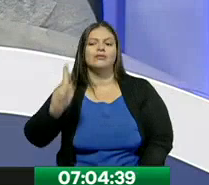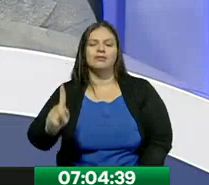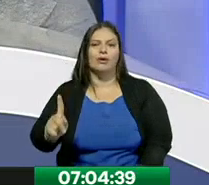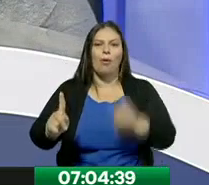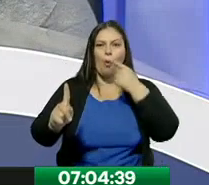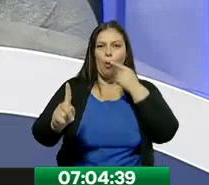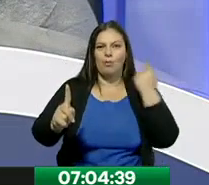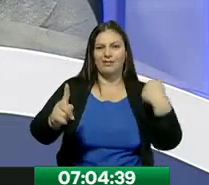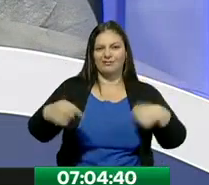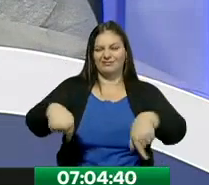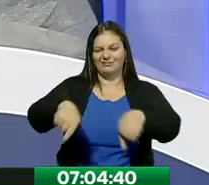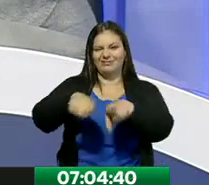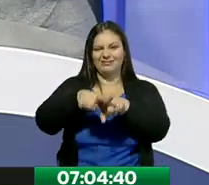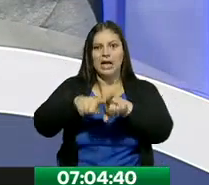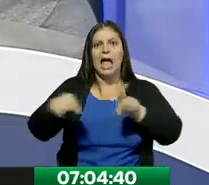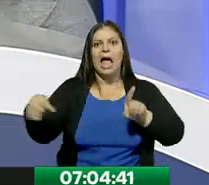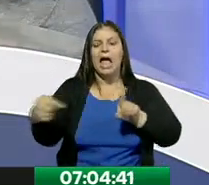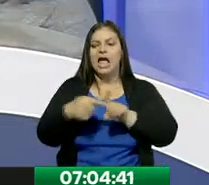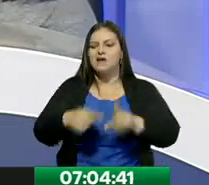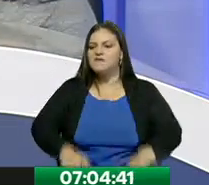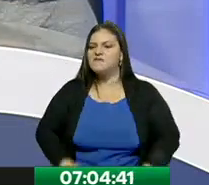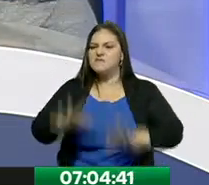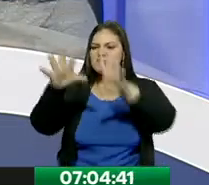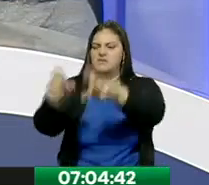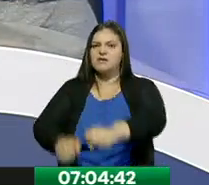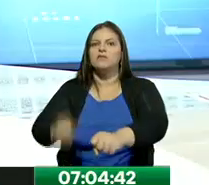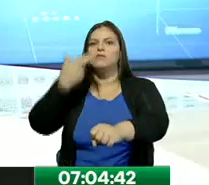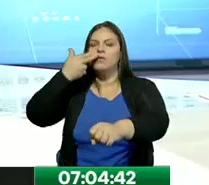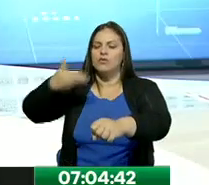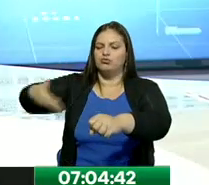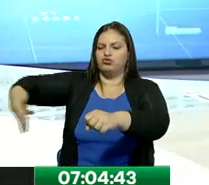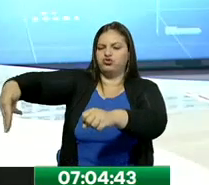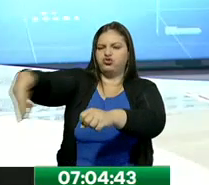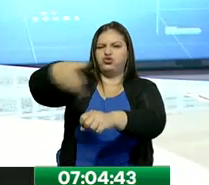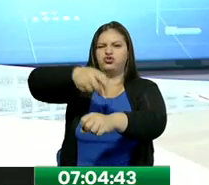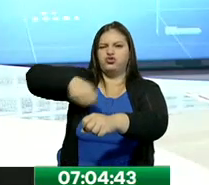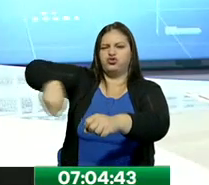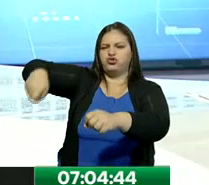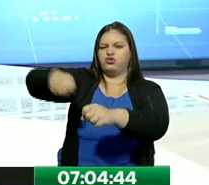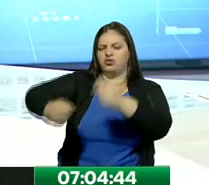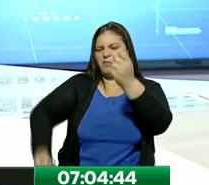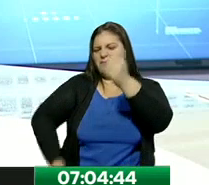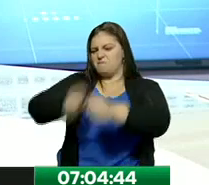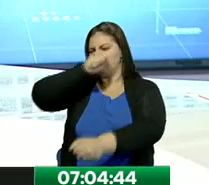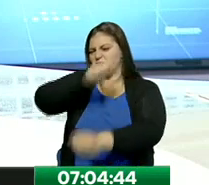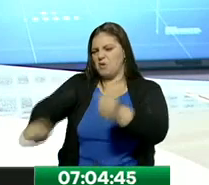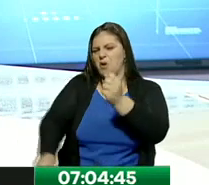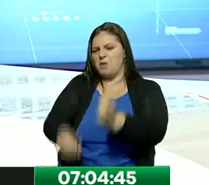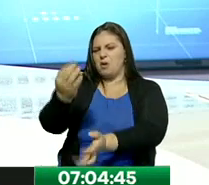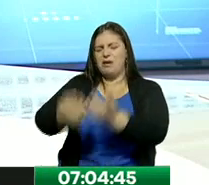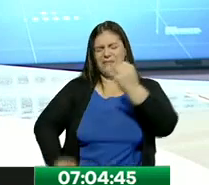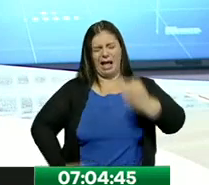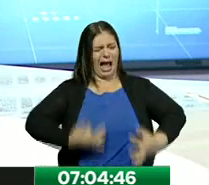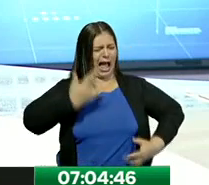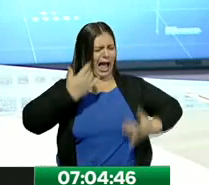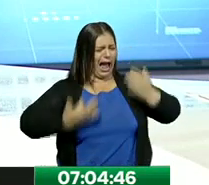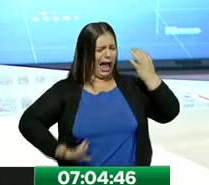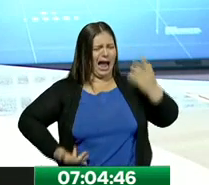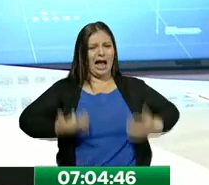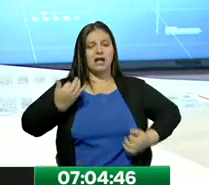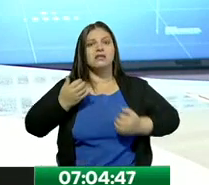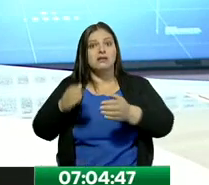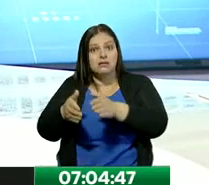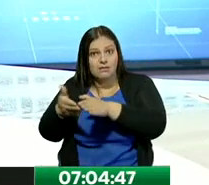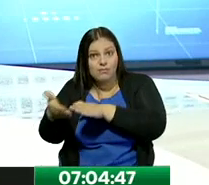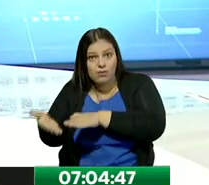conviviente quemándola en el cantón Nobol, provincia del Guayas. Después de la audiencia de formulación de cargos, el populacho